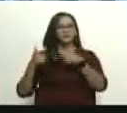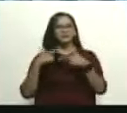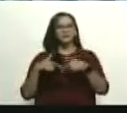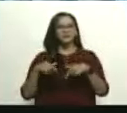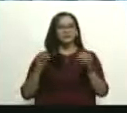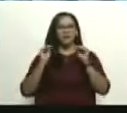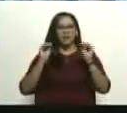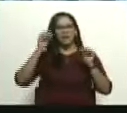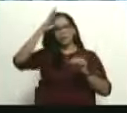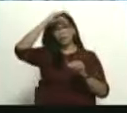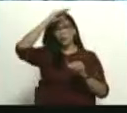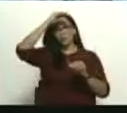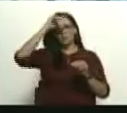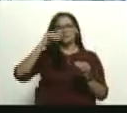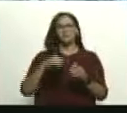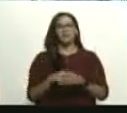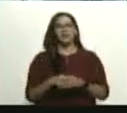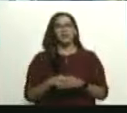Trump, que ahora